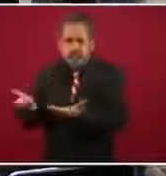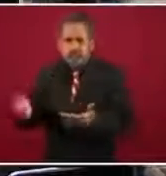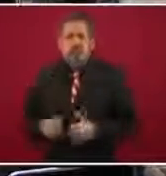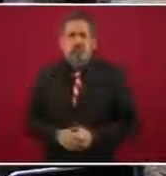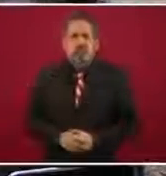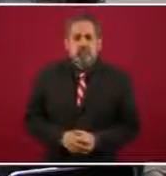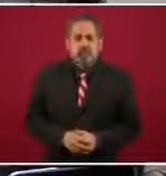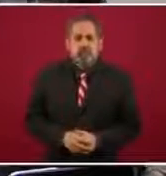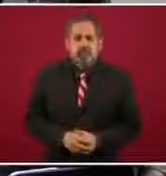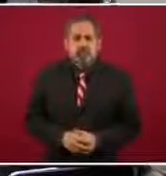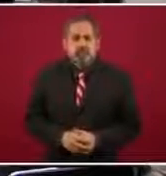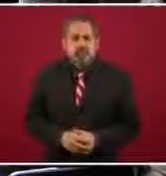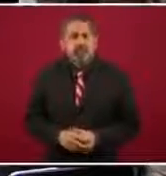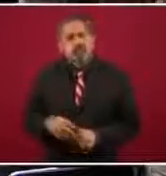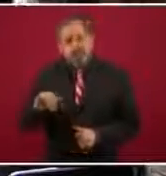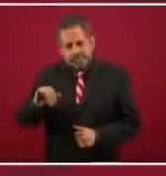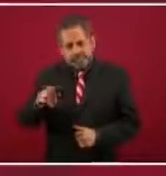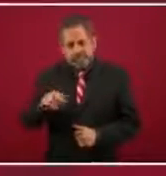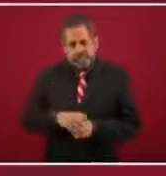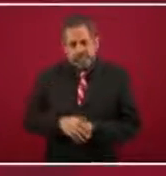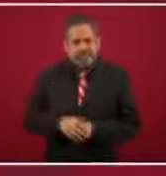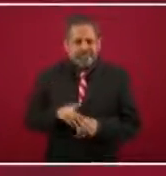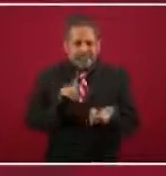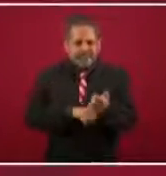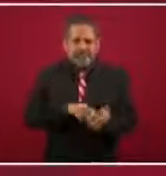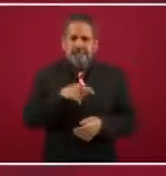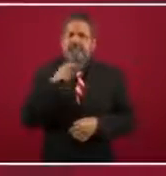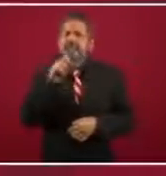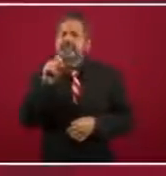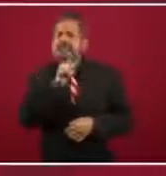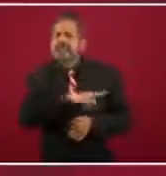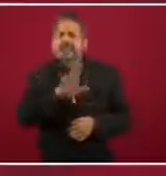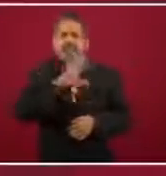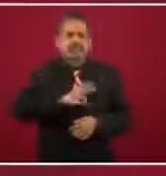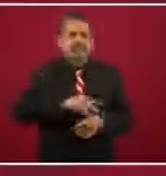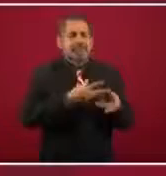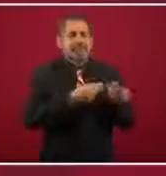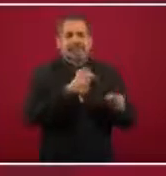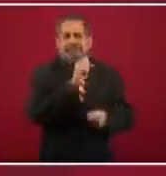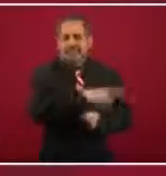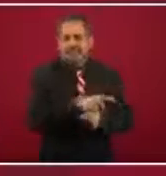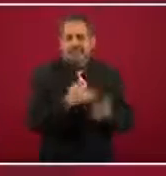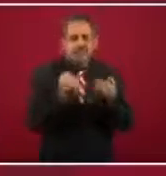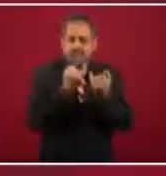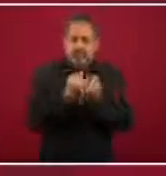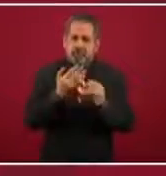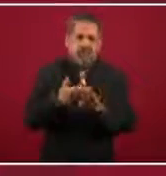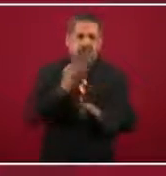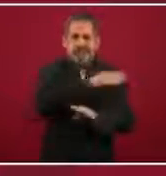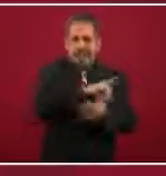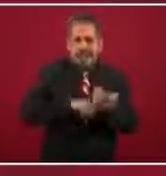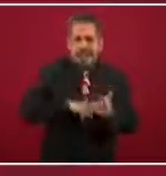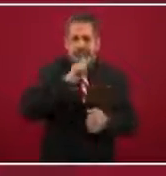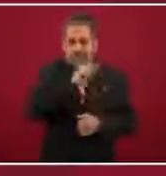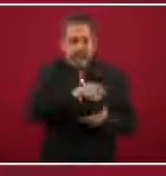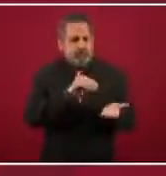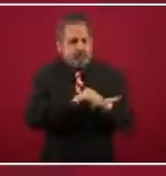Sí, lo vamos a tratar porque es una plaga, ya no igual que antes, pero sigue